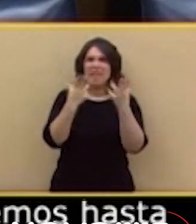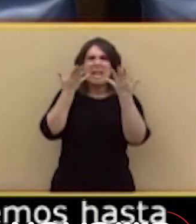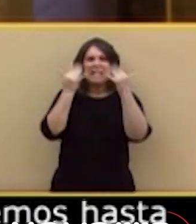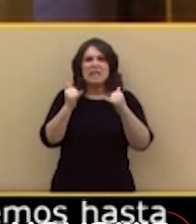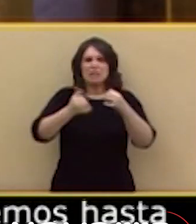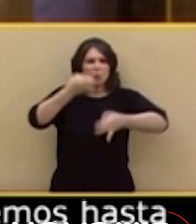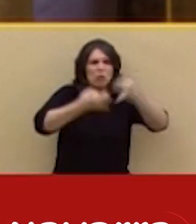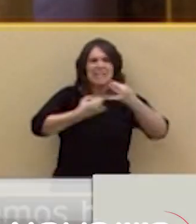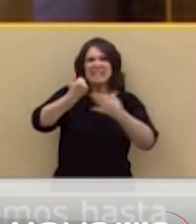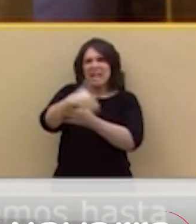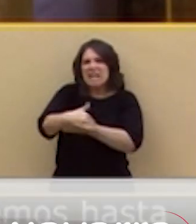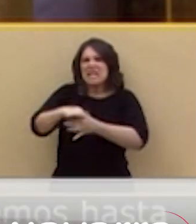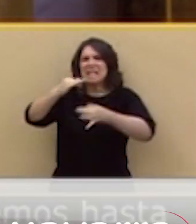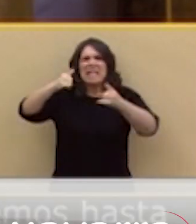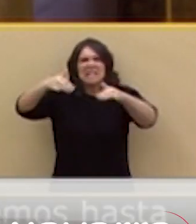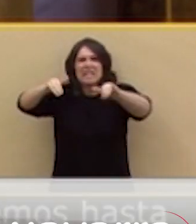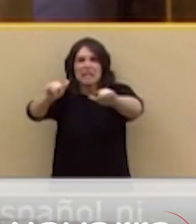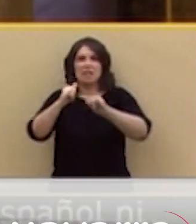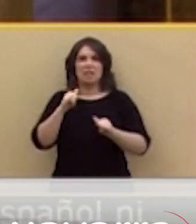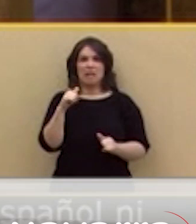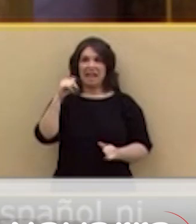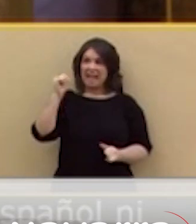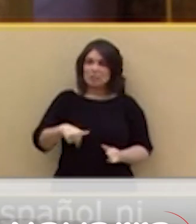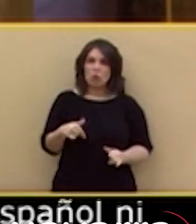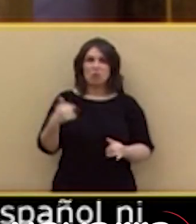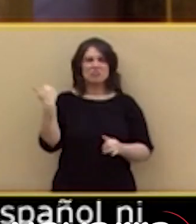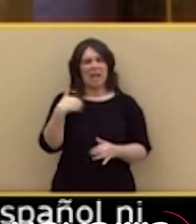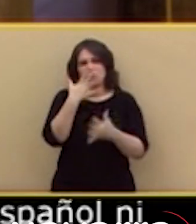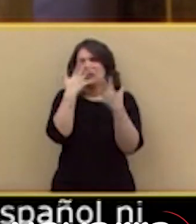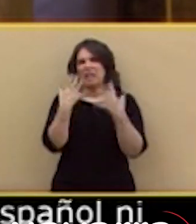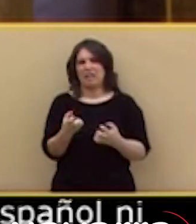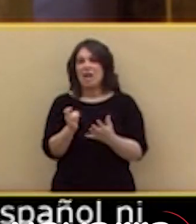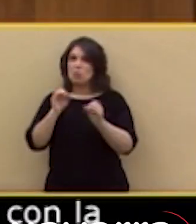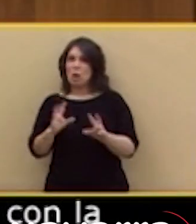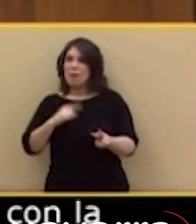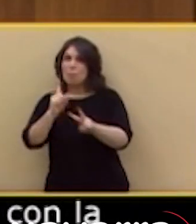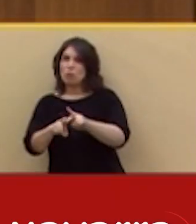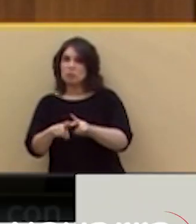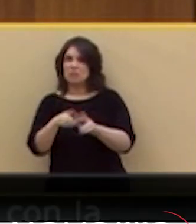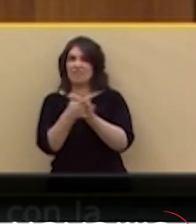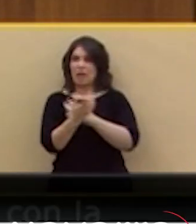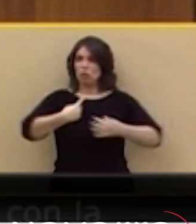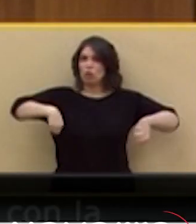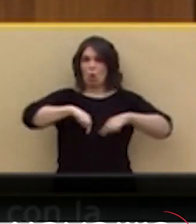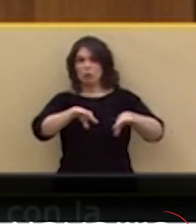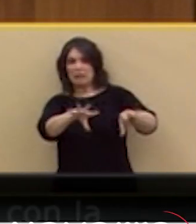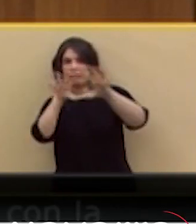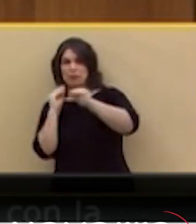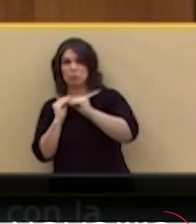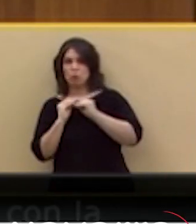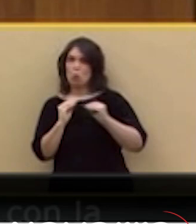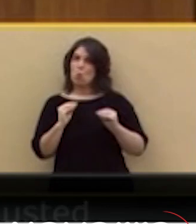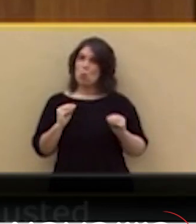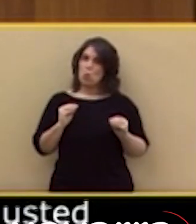Señor Sánchez, el que sobra en esta farsa ya convertida en tragedia no es un coronel, el que sobra es su ministro. Que si no es lo mismo, empieza para hacer lo